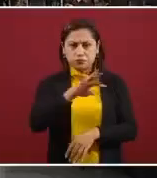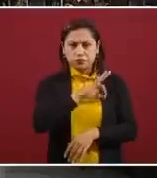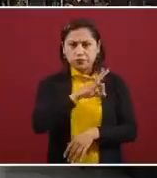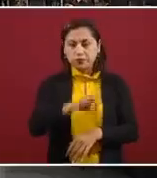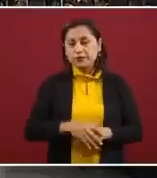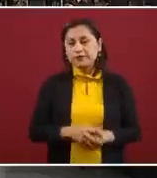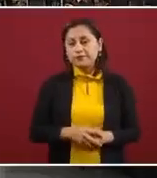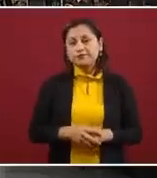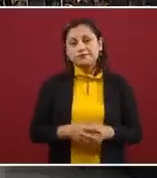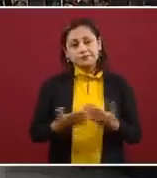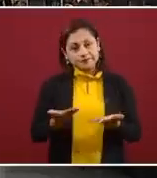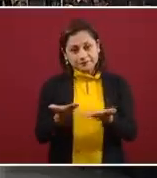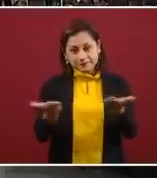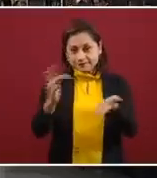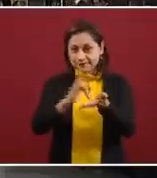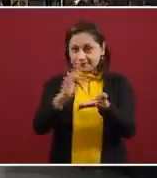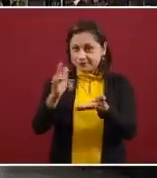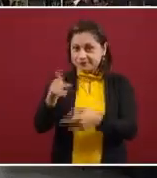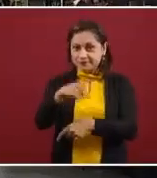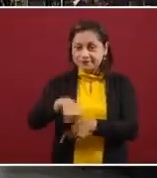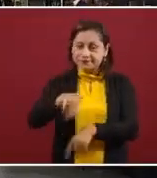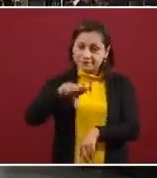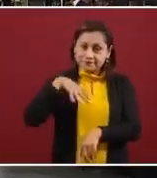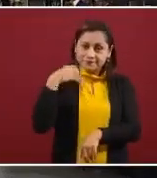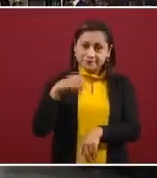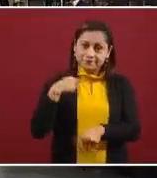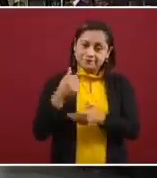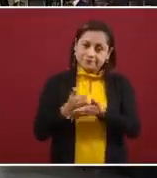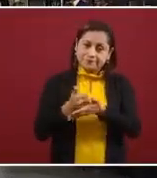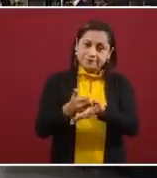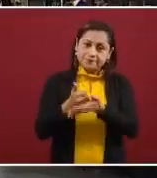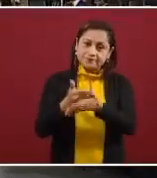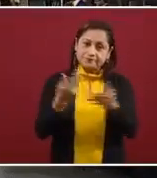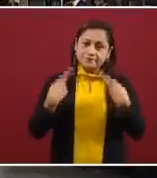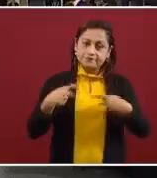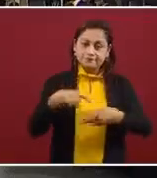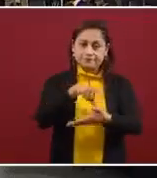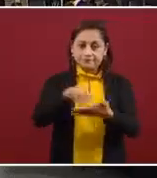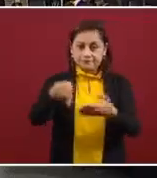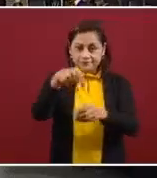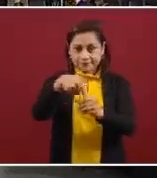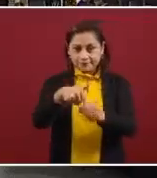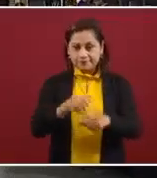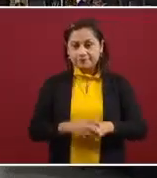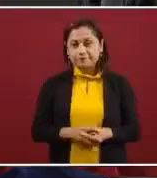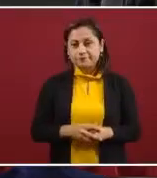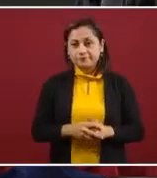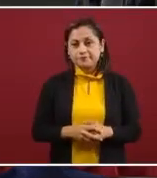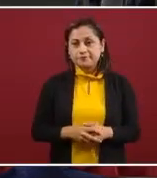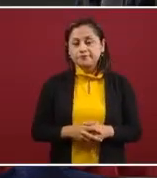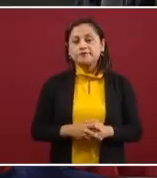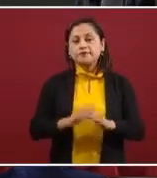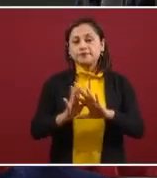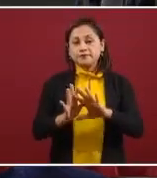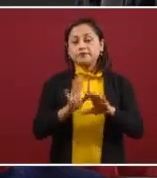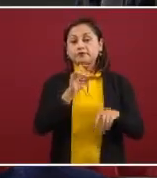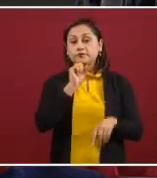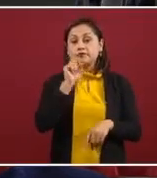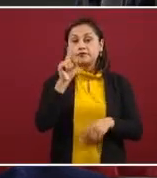esfuerzo y el apoyo al consumidor, que ustedes sí son aliados del consumidor. Y doble tacha